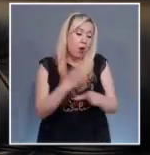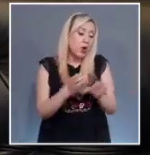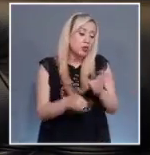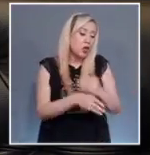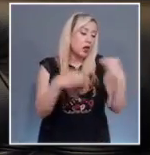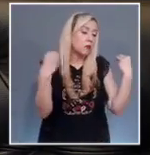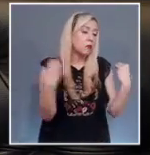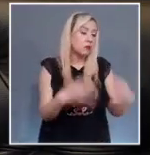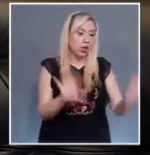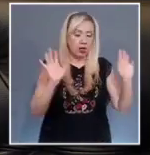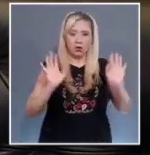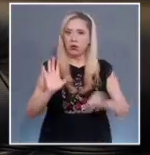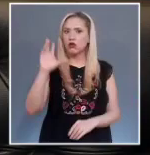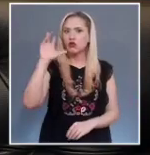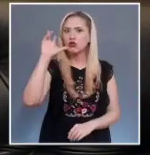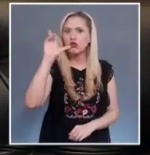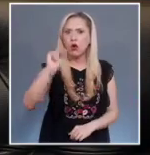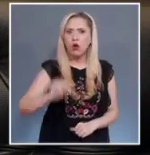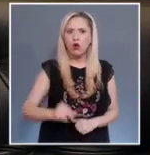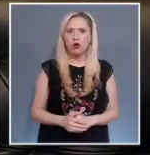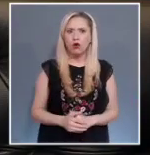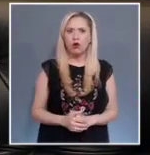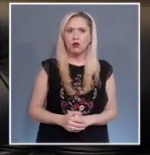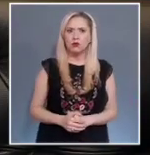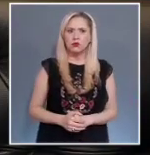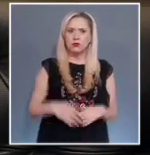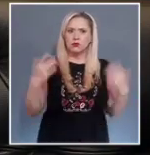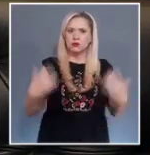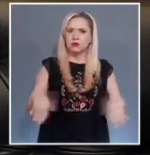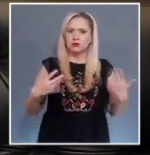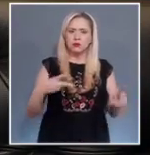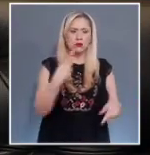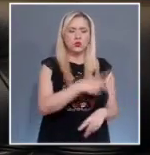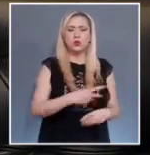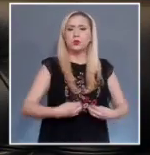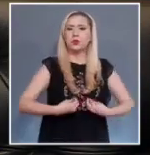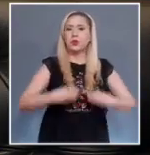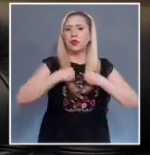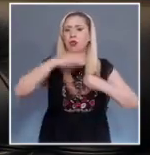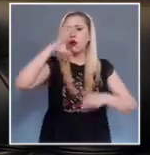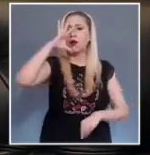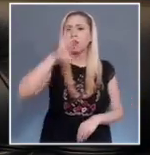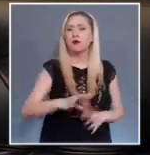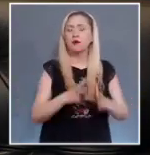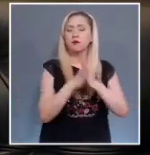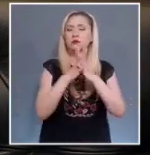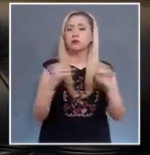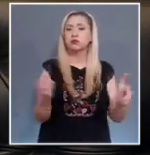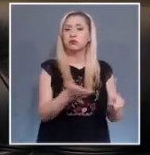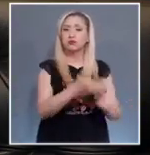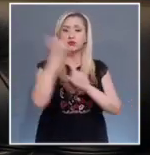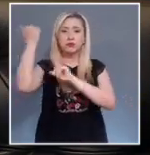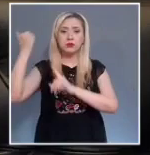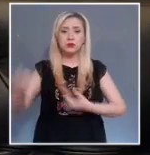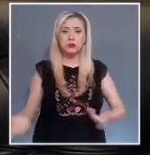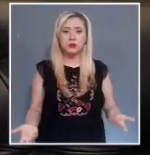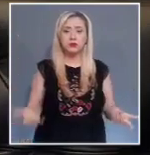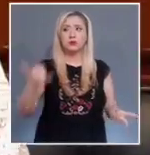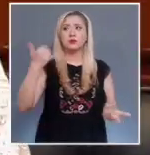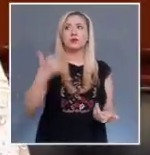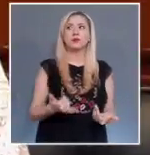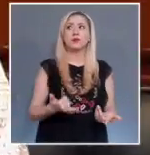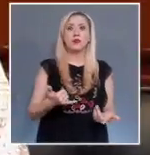Al desaparecerla truncan su proyecto de vida, además de estigmatizarla para